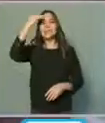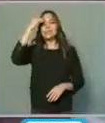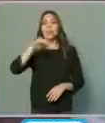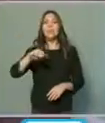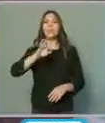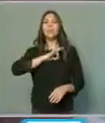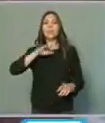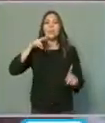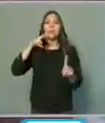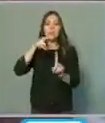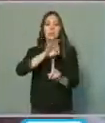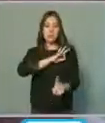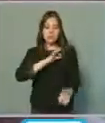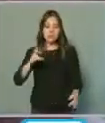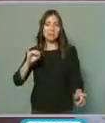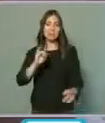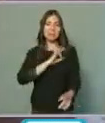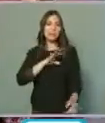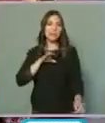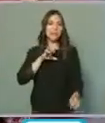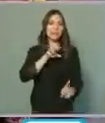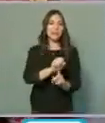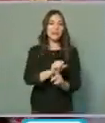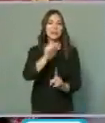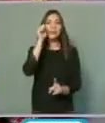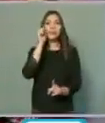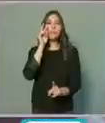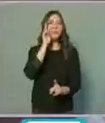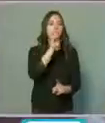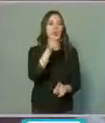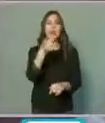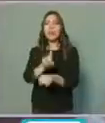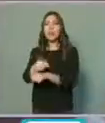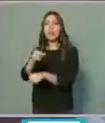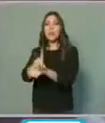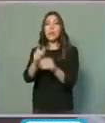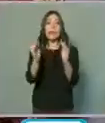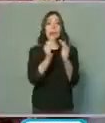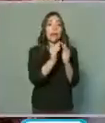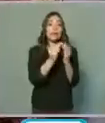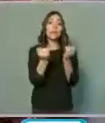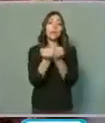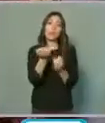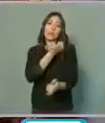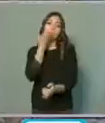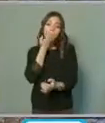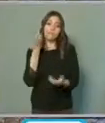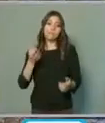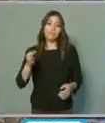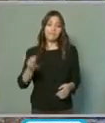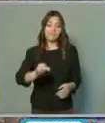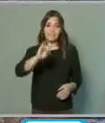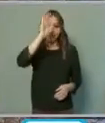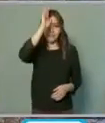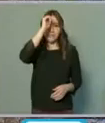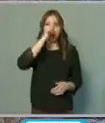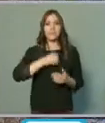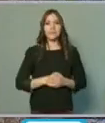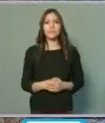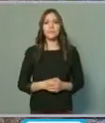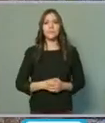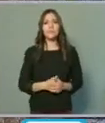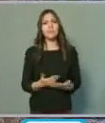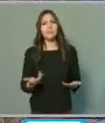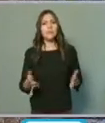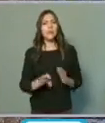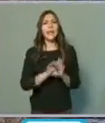retos los van a poder superar porque lo están viendo todos los días, ¿no? Tanto en casa como en la escuela. Así es, totalmente de acuerdo. Oye, Carlos, ¿cómo podríamos hacerle, por